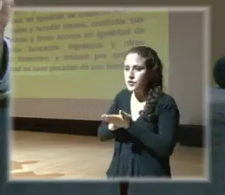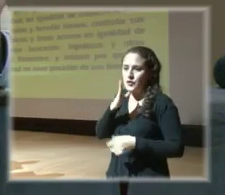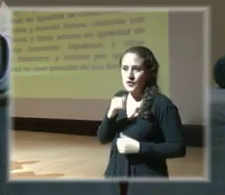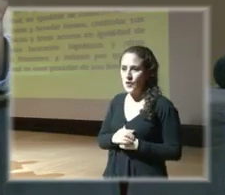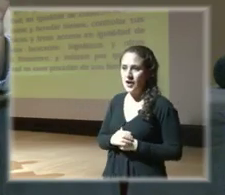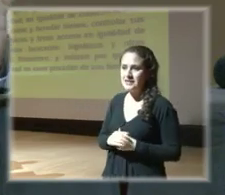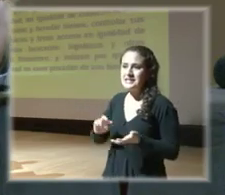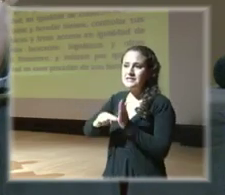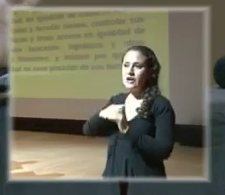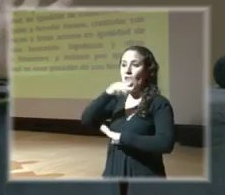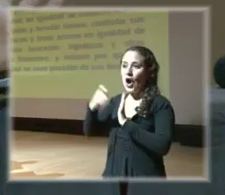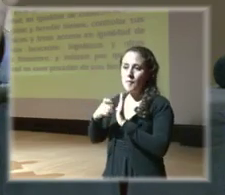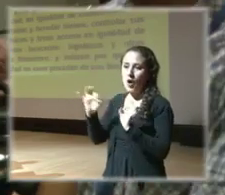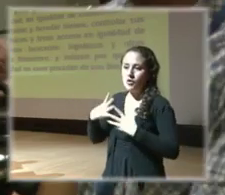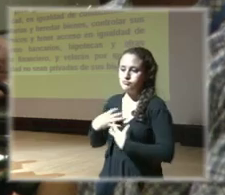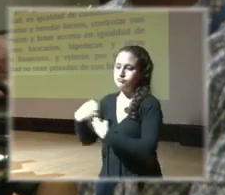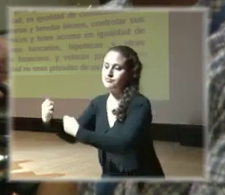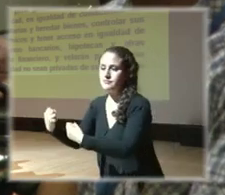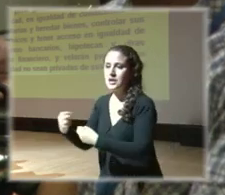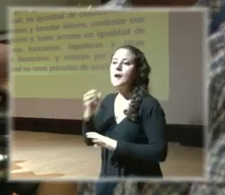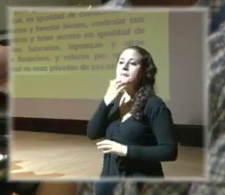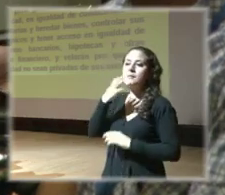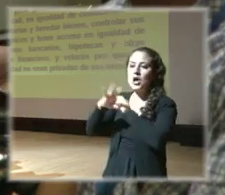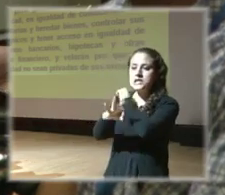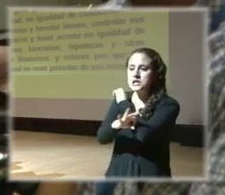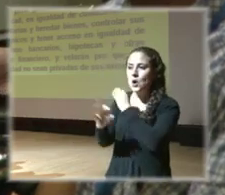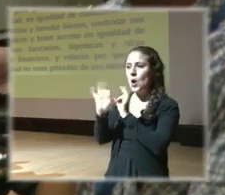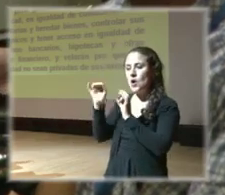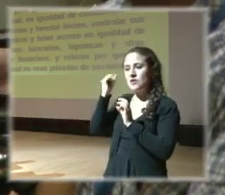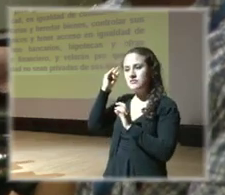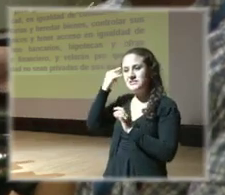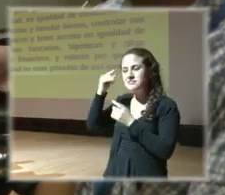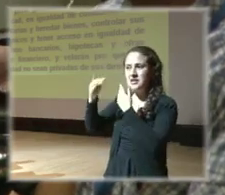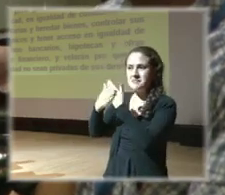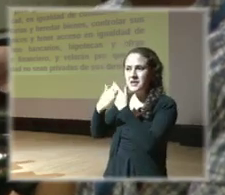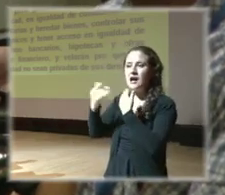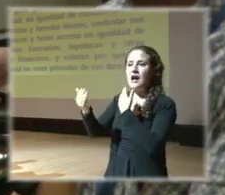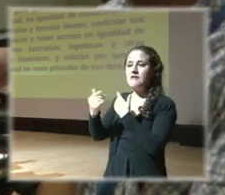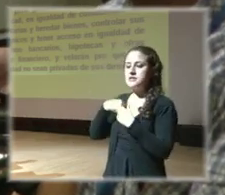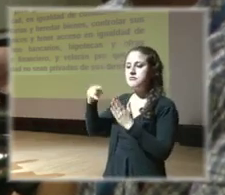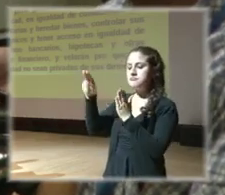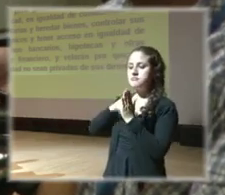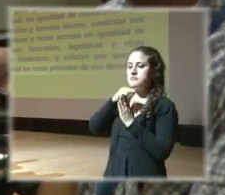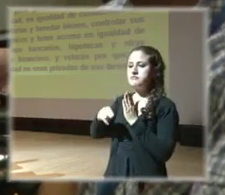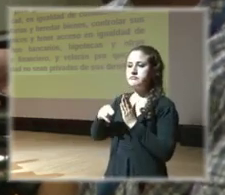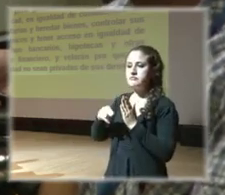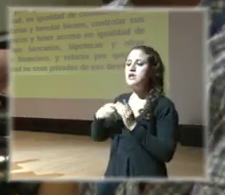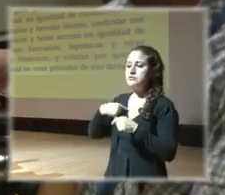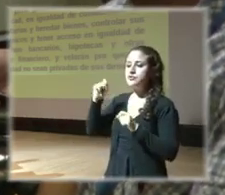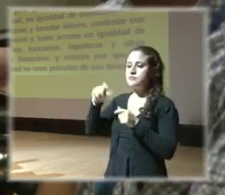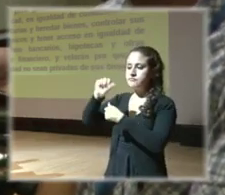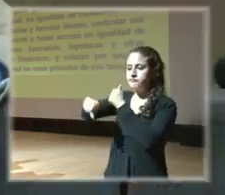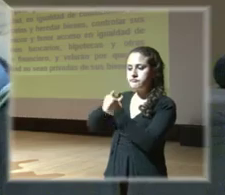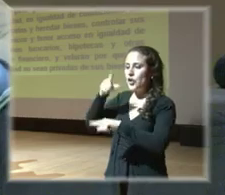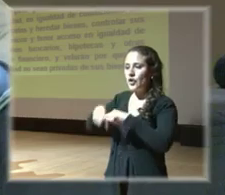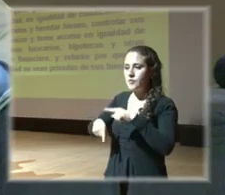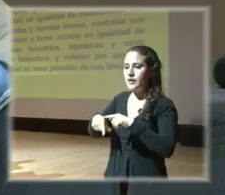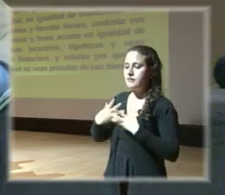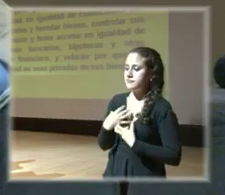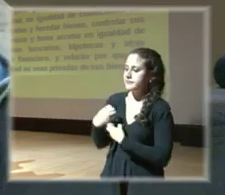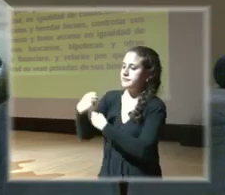si el psiquiatra, el psicólogo determina esta cuestión, pues simplemente se le anula de la vida jurídica, que eso